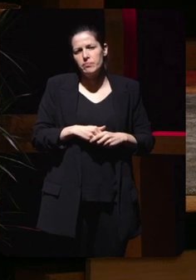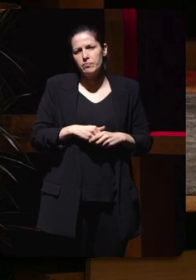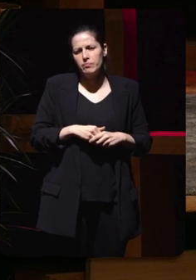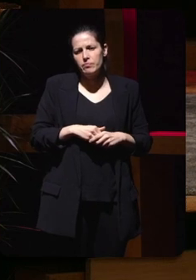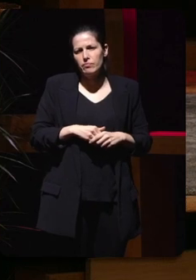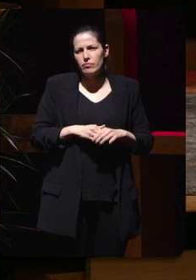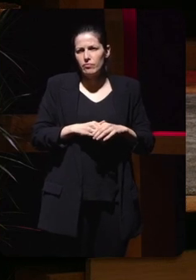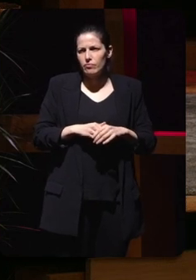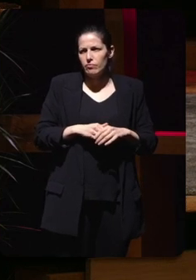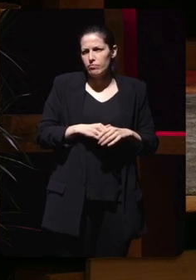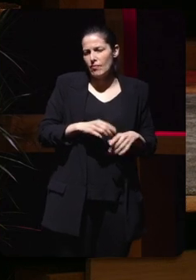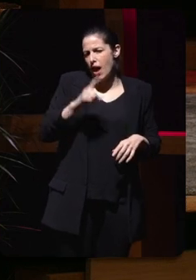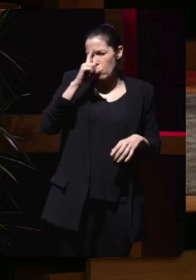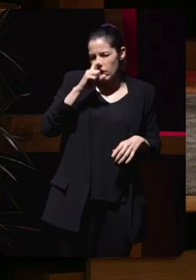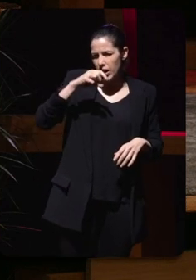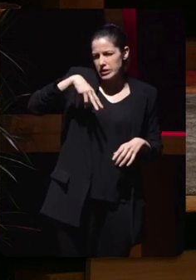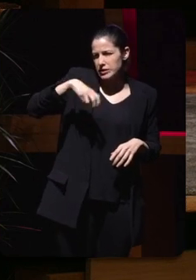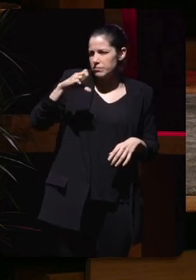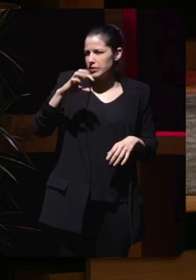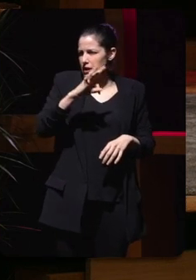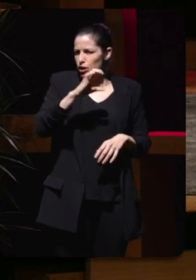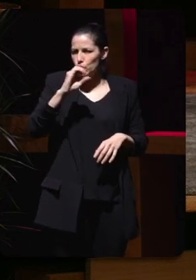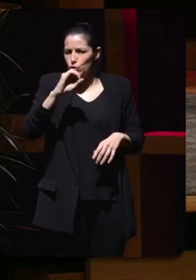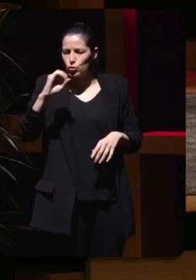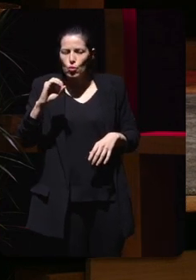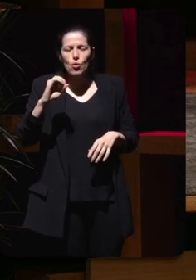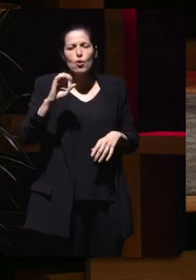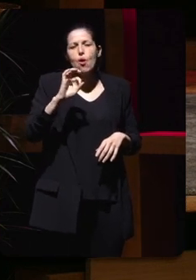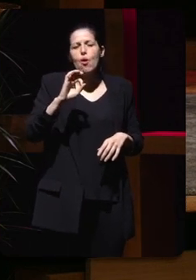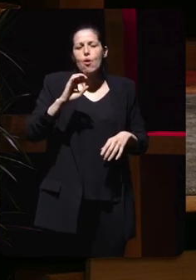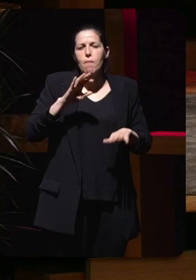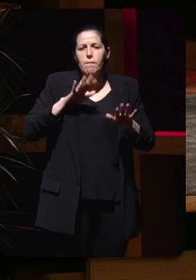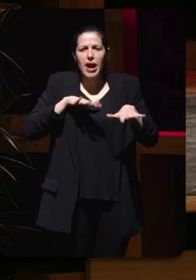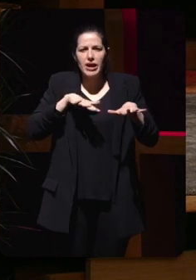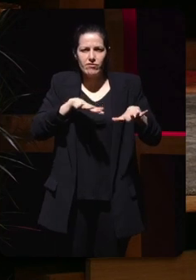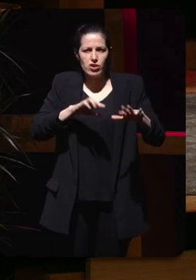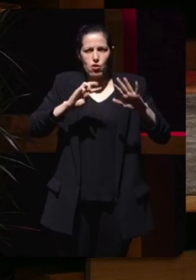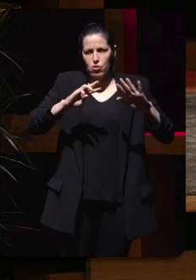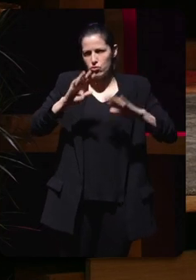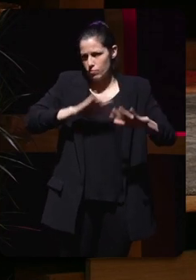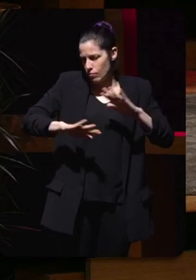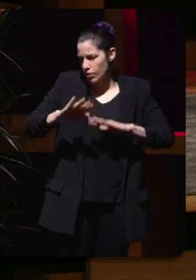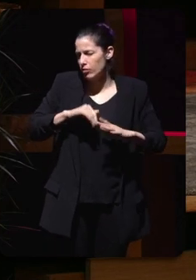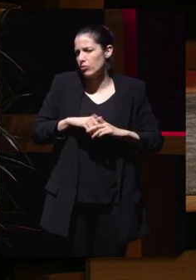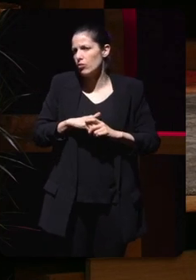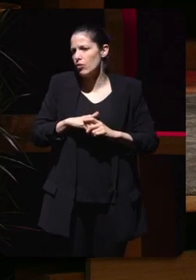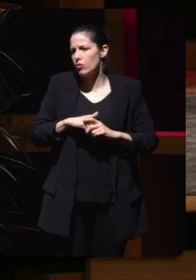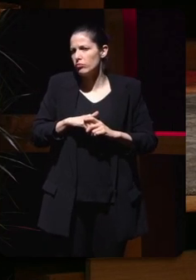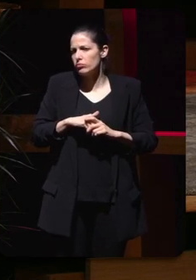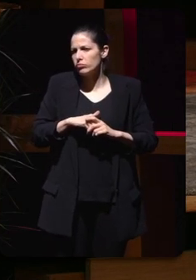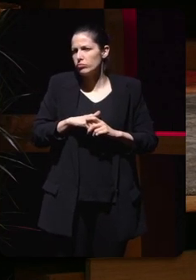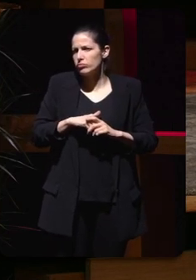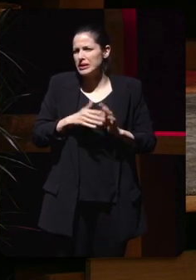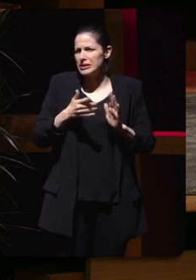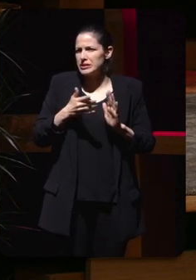del Me Too, las manifestaciones del 18, todo eso estaba claro que estaba volviendo a realmente